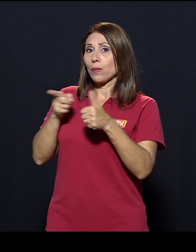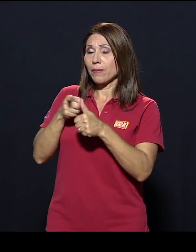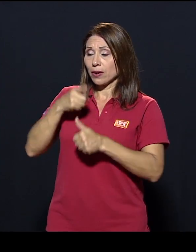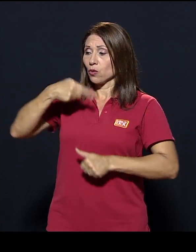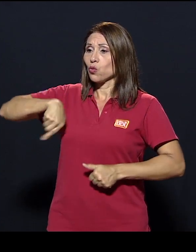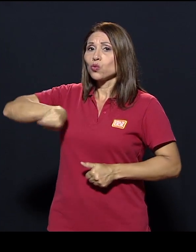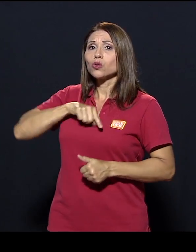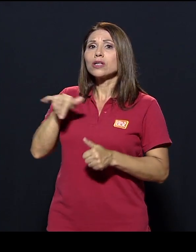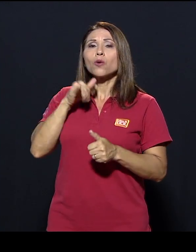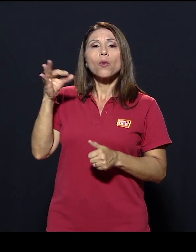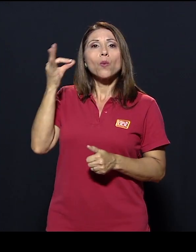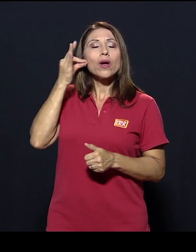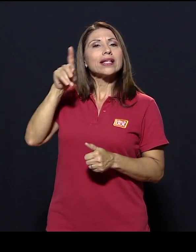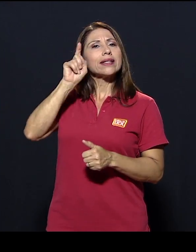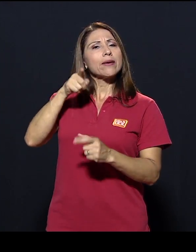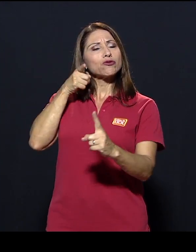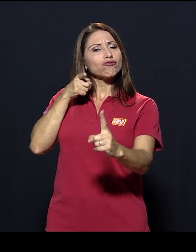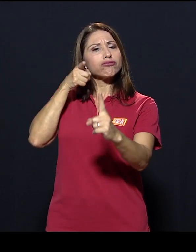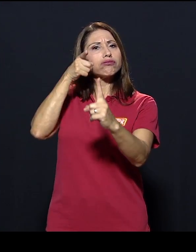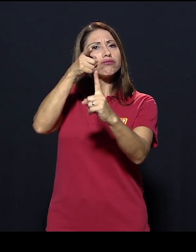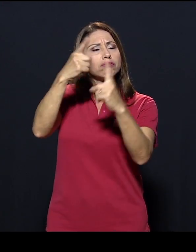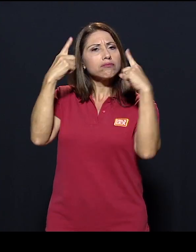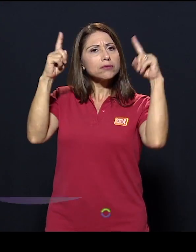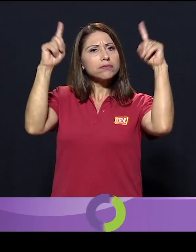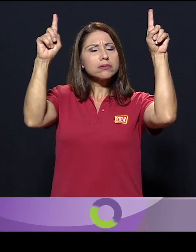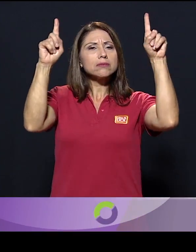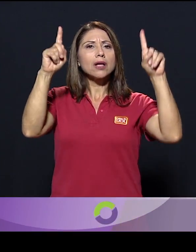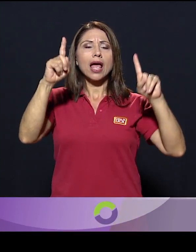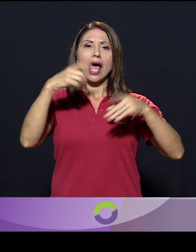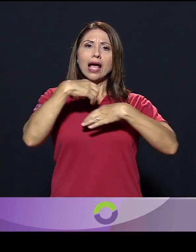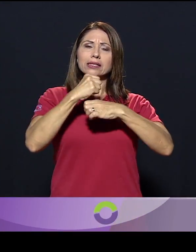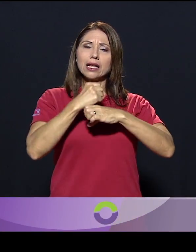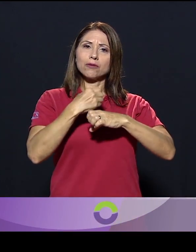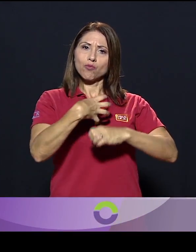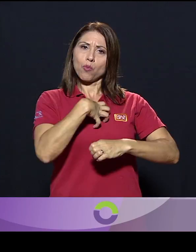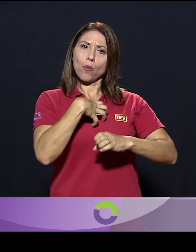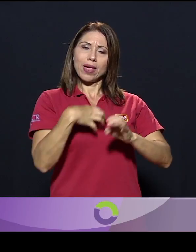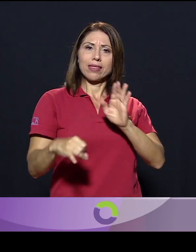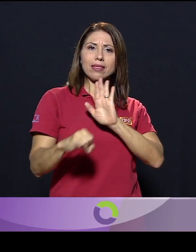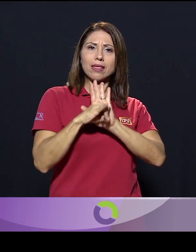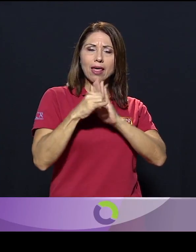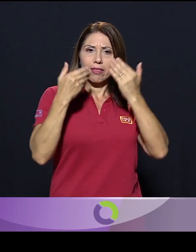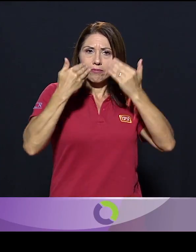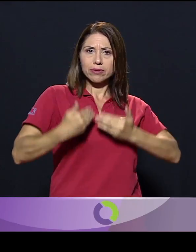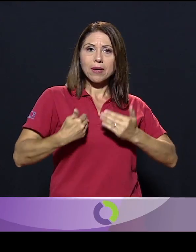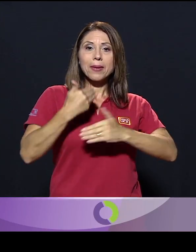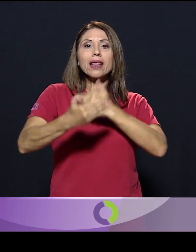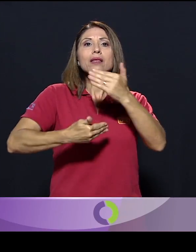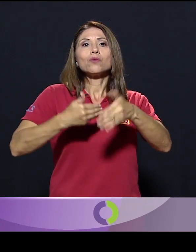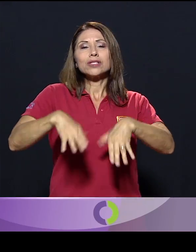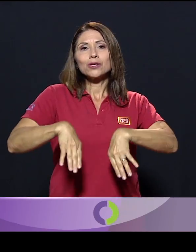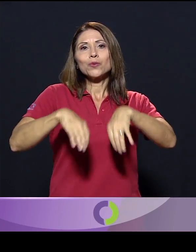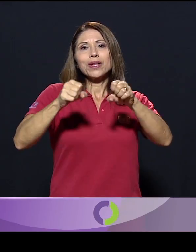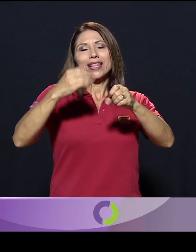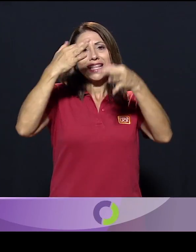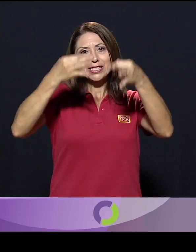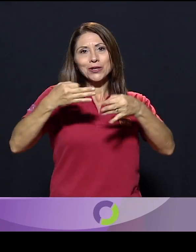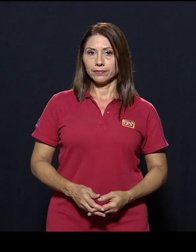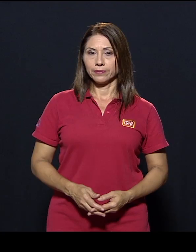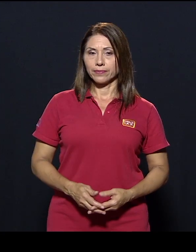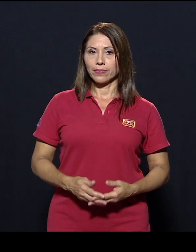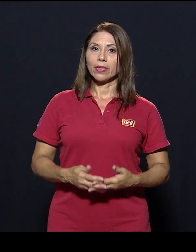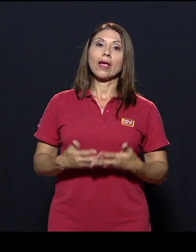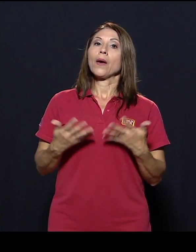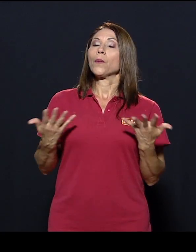como mujeres tenemos que encontrar un camino para irnos realizando y generar nuestra propia identidad para luego poder asumir otras